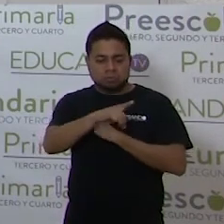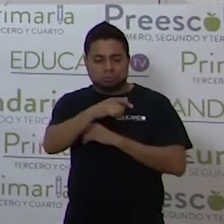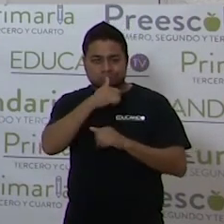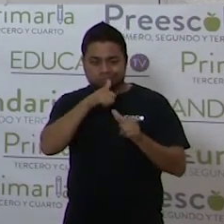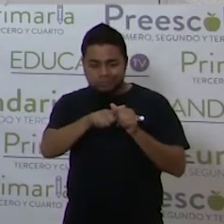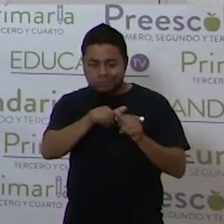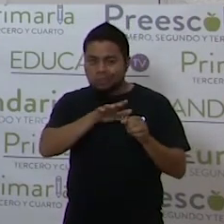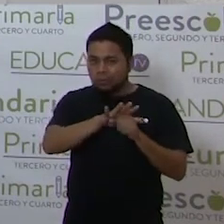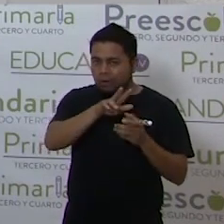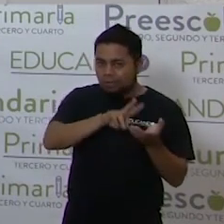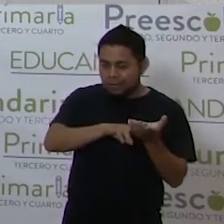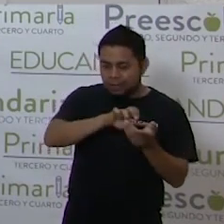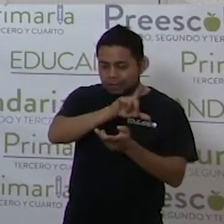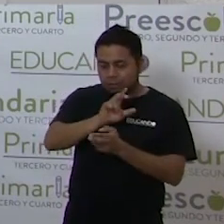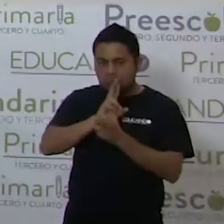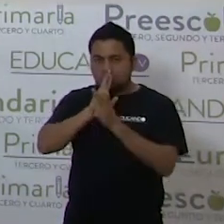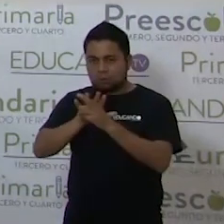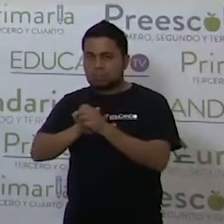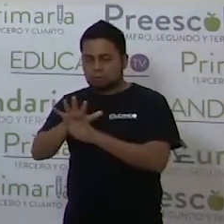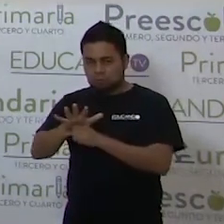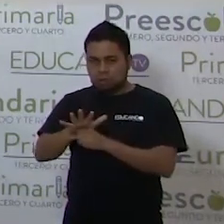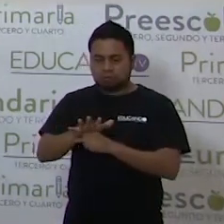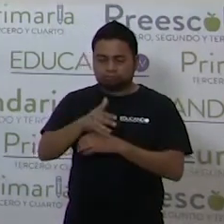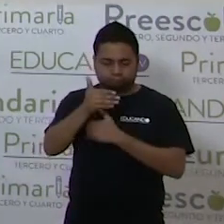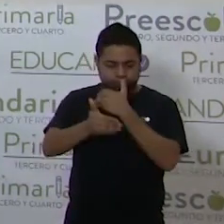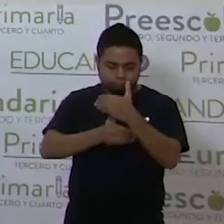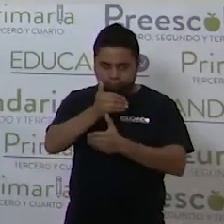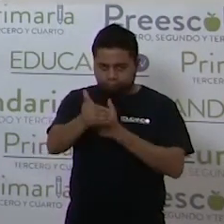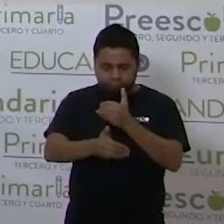obtener nuestro resultado tenemos entonces